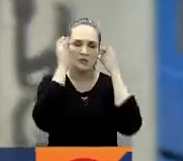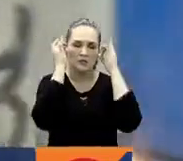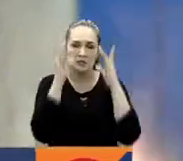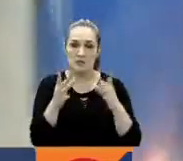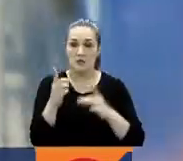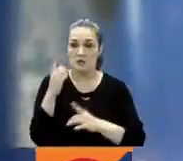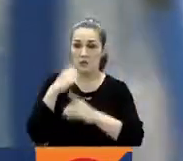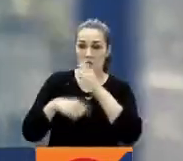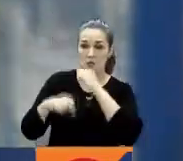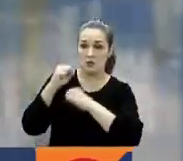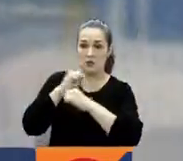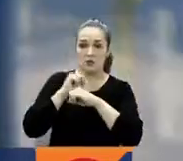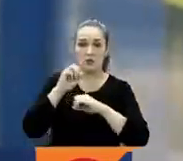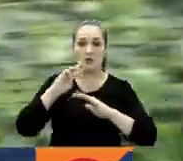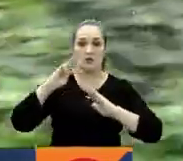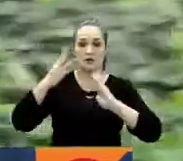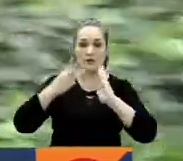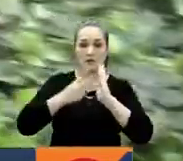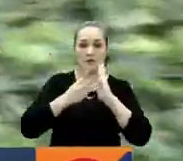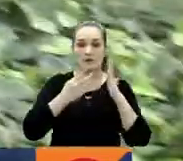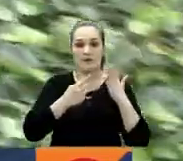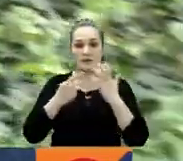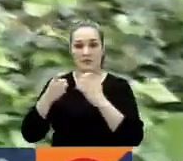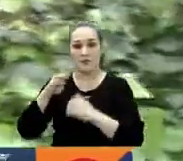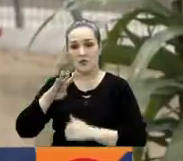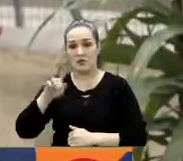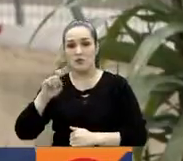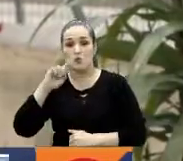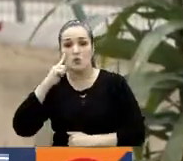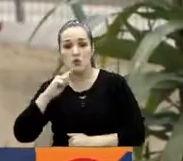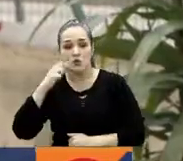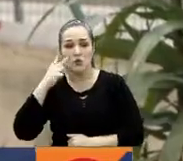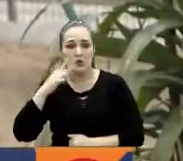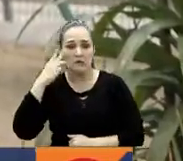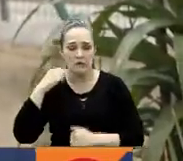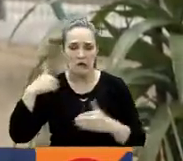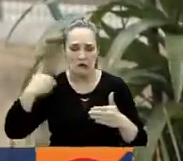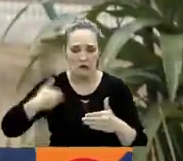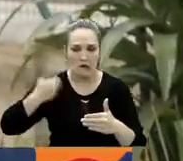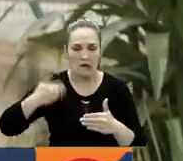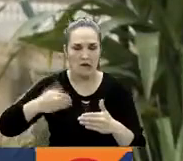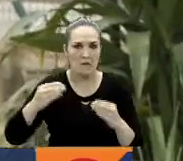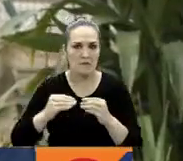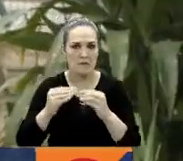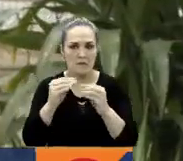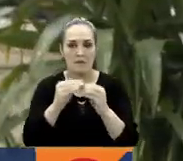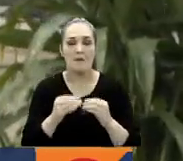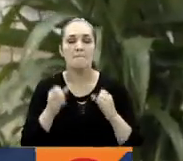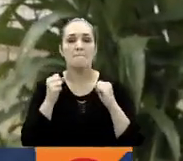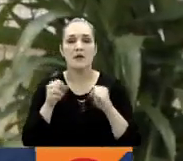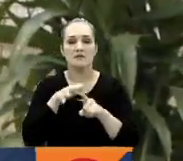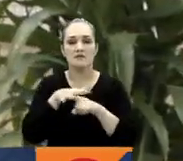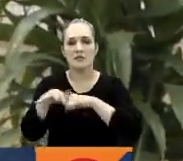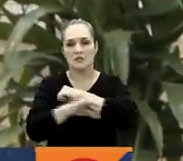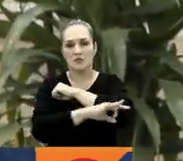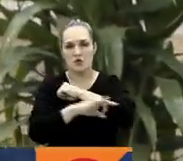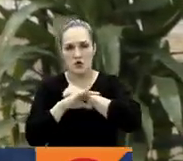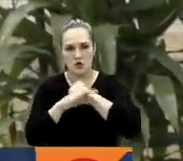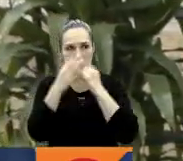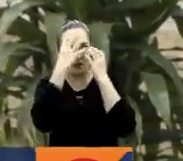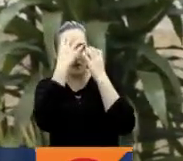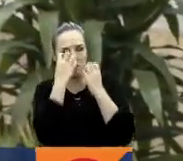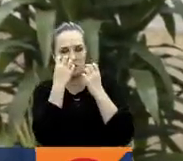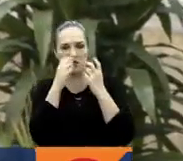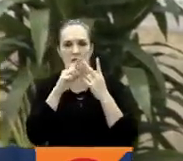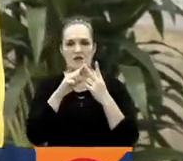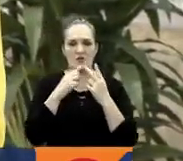atendieron 3.646 casos, 10 cada día. Y la violencia es principalmente psicológica, física, económica